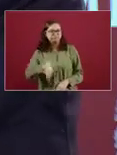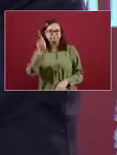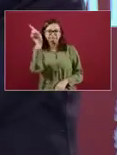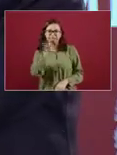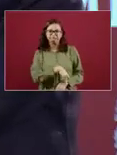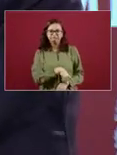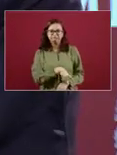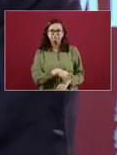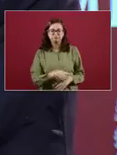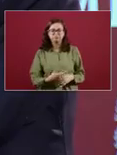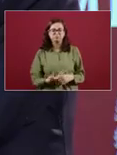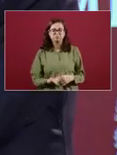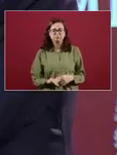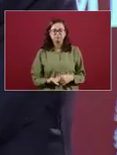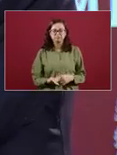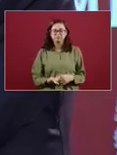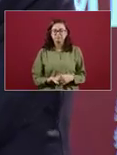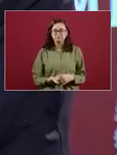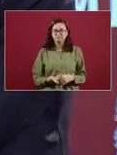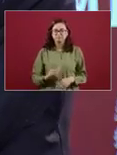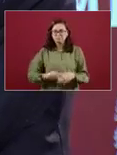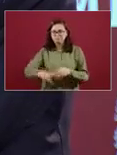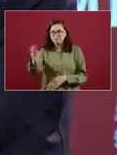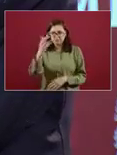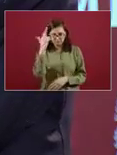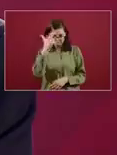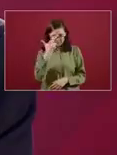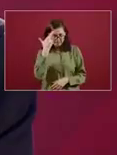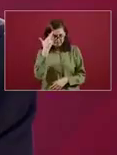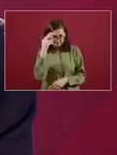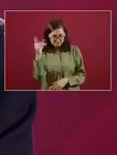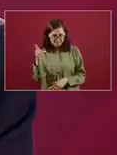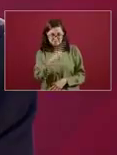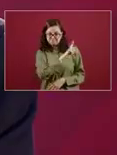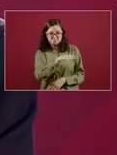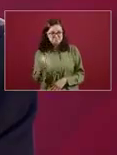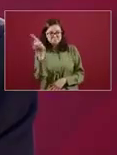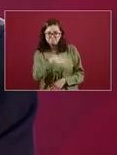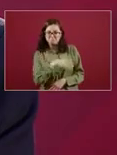que había enviado al rey.